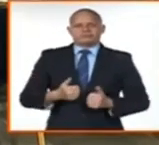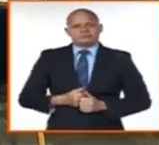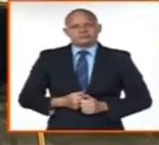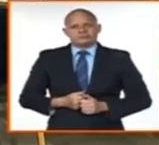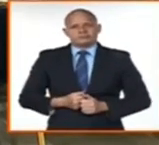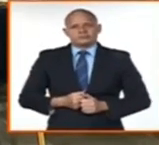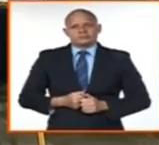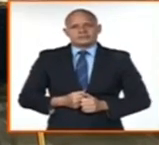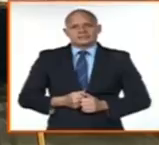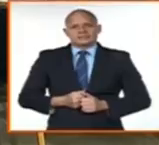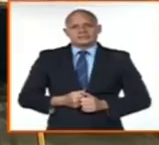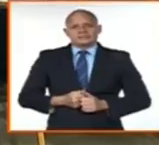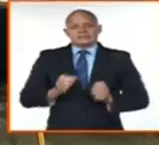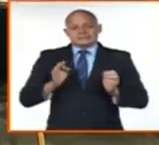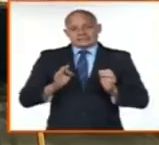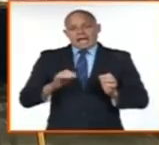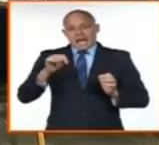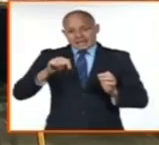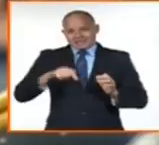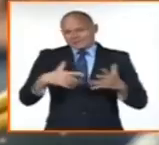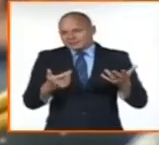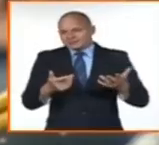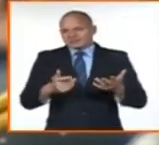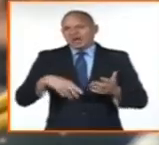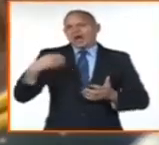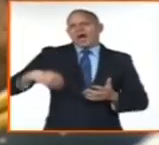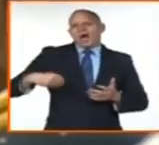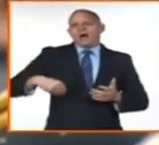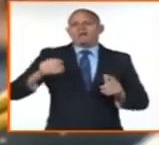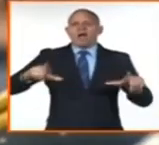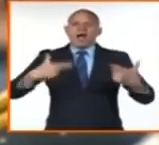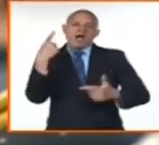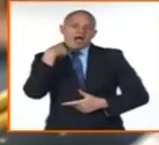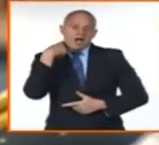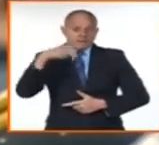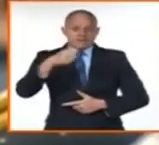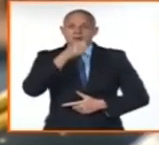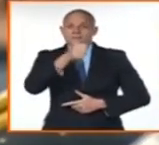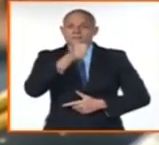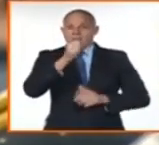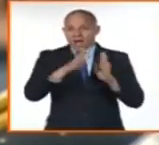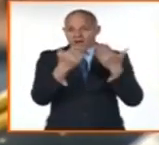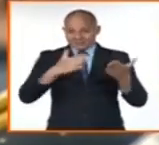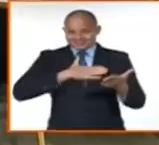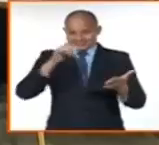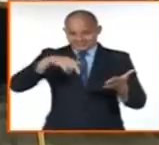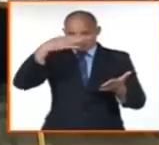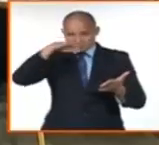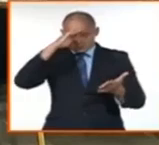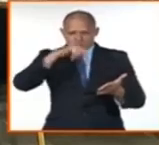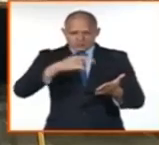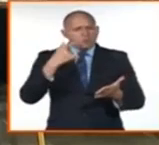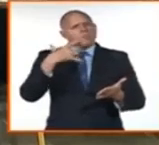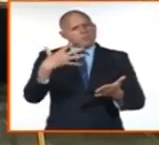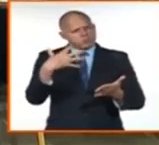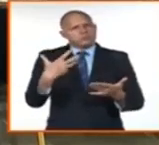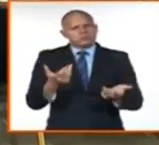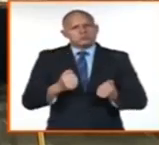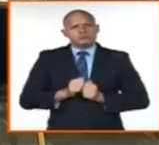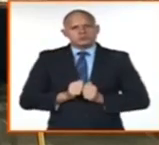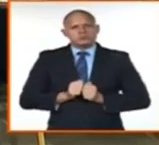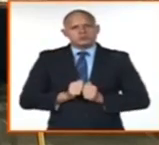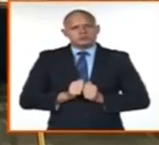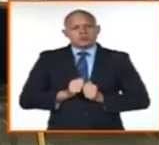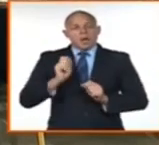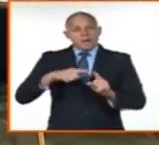la jornada de la prensa cubana, el aniversario de la prensa cubana, que para nosotros es una cosa muy entrañable, también se ha vestido de